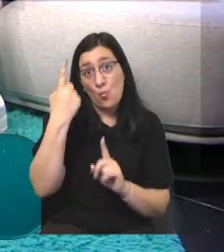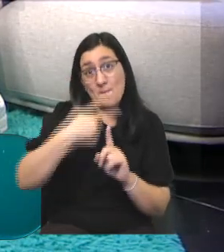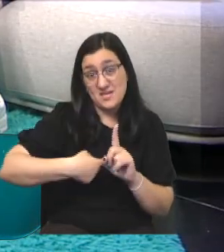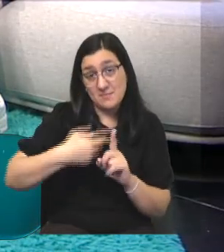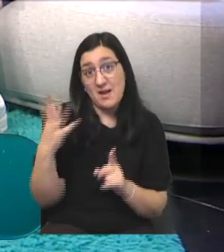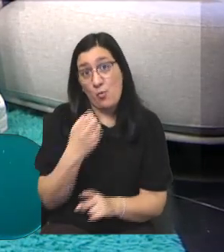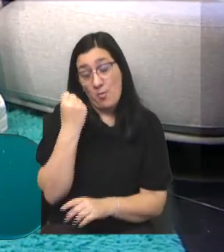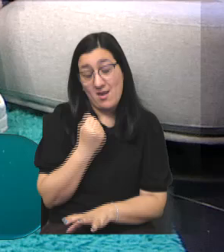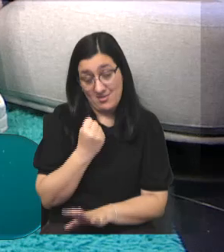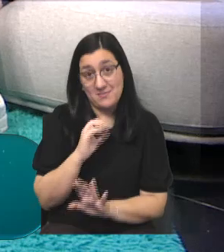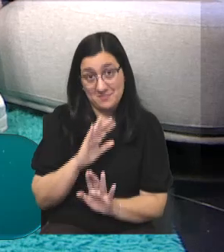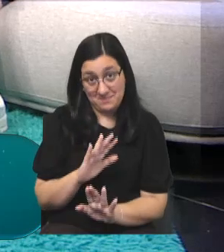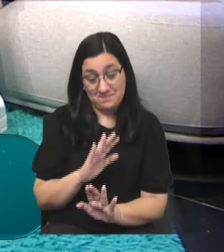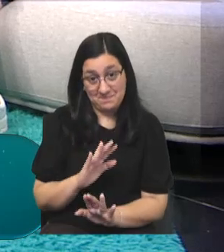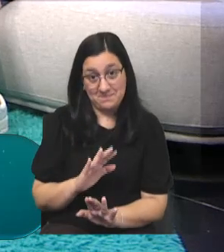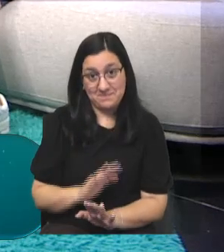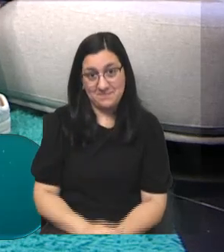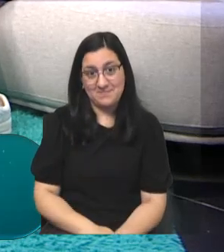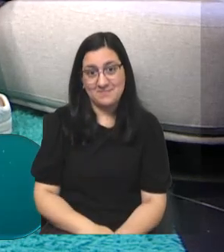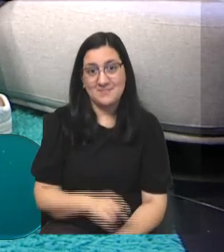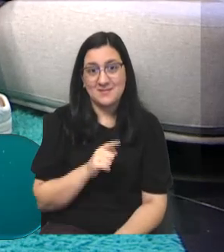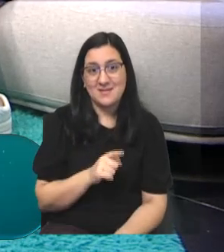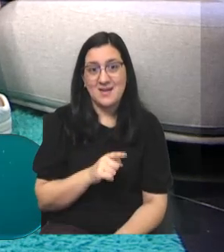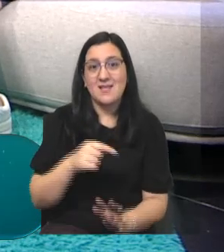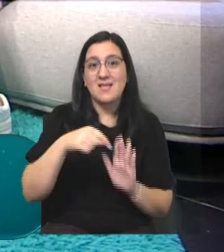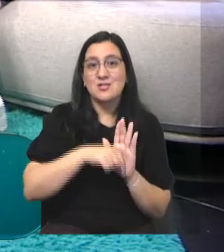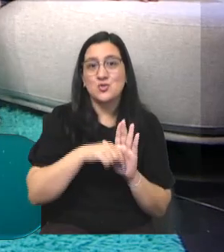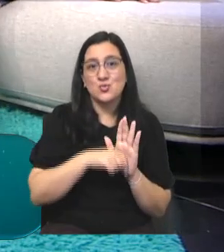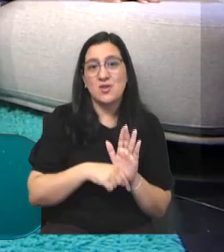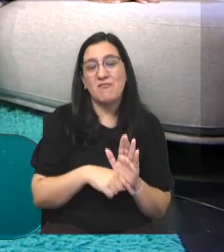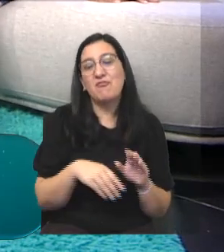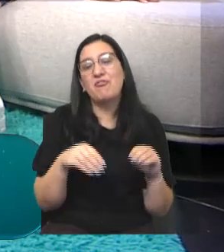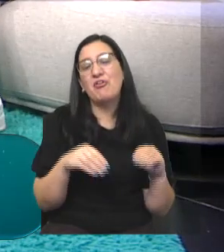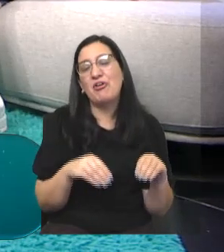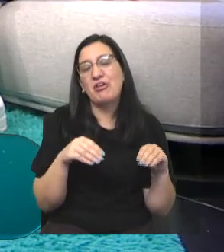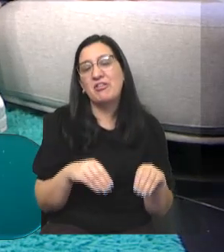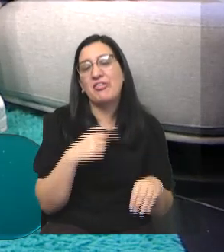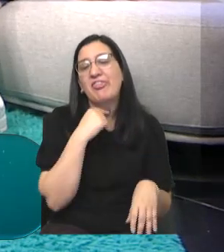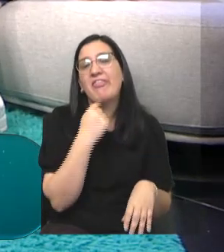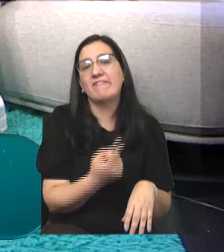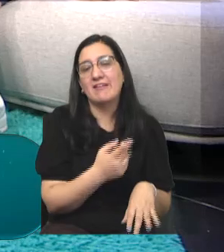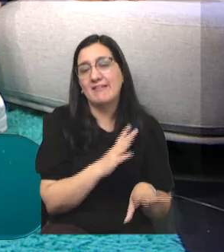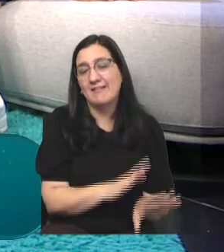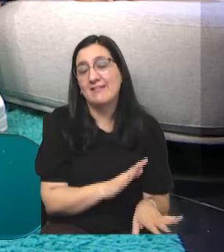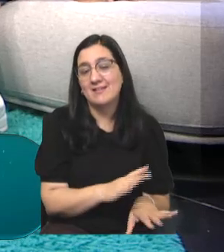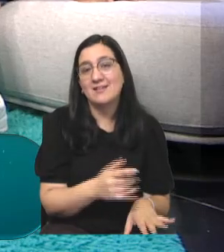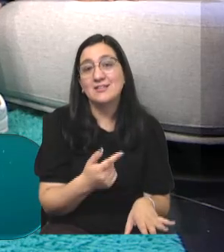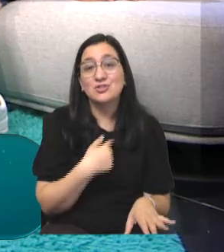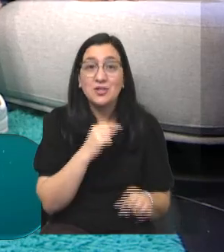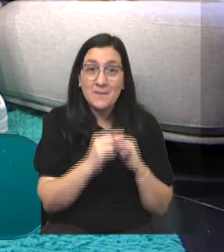Fácil. Sí. Sacamos licencia todo junto. Él es del blandito. Sur, es medio blandito, pero yo lo estoy llevando de a poquito para la frontera.